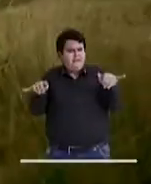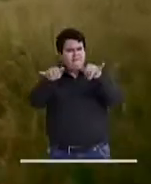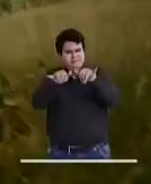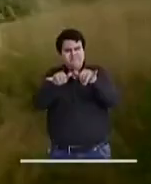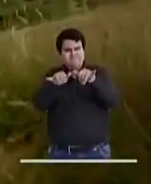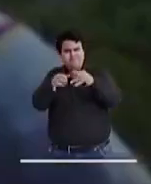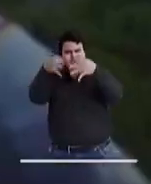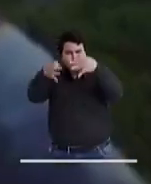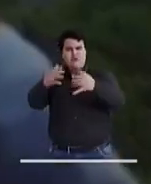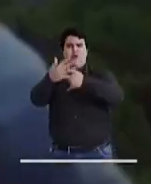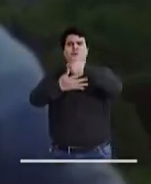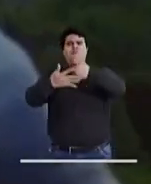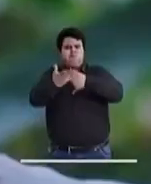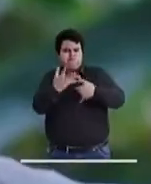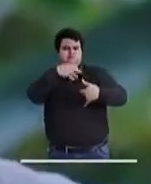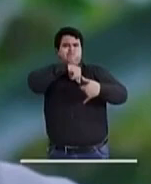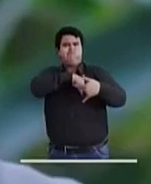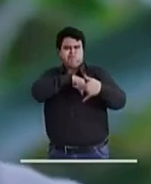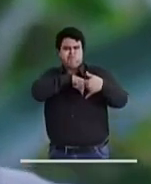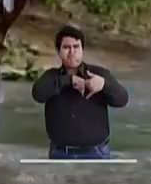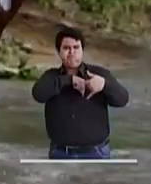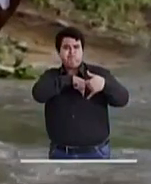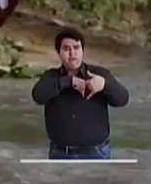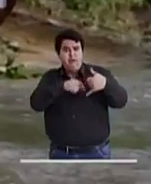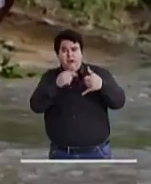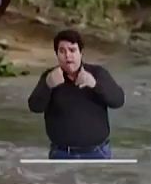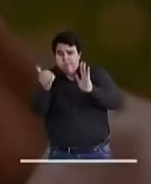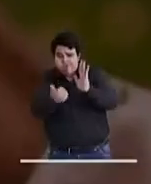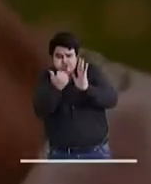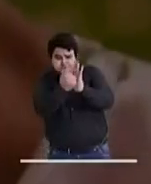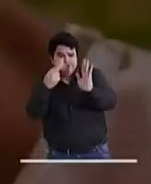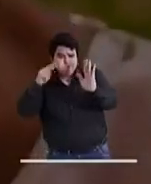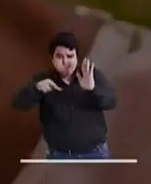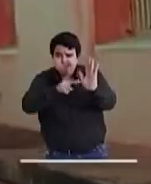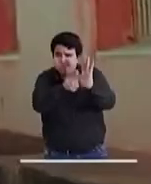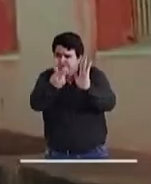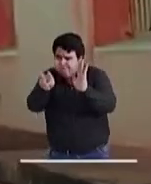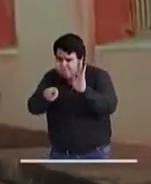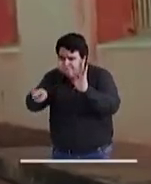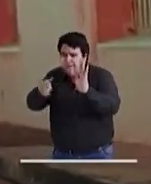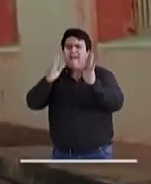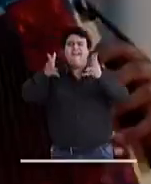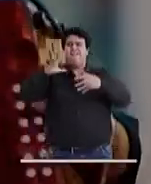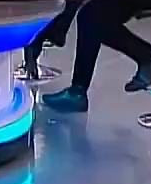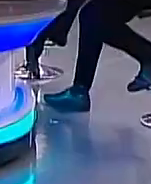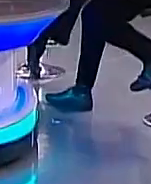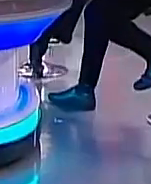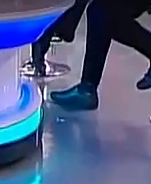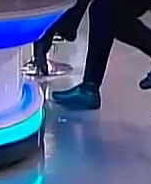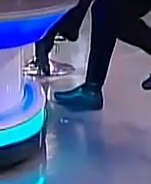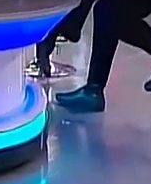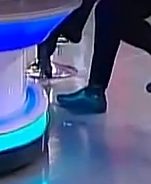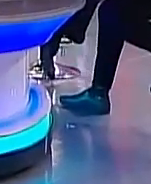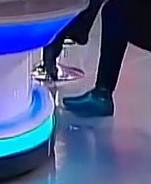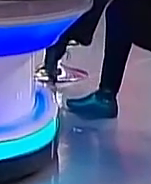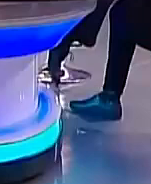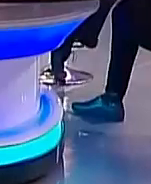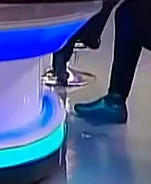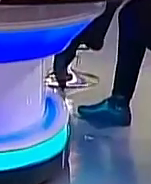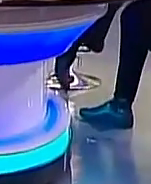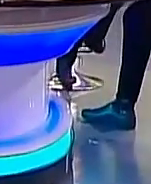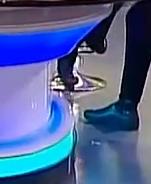también es una forma de desarrollo de estos territorios. Dice, estamos hablando de qué territorios y qué tipo de turismo se puede hacer en esos